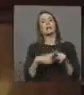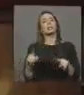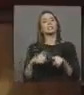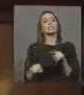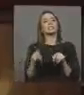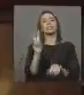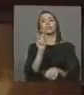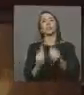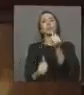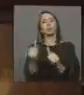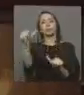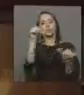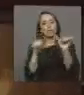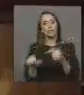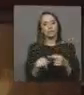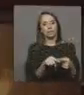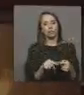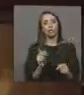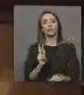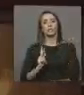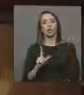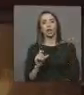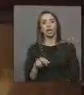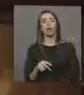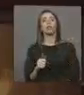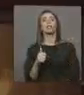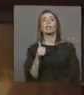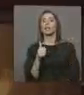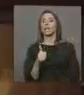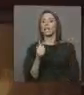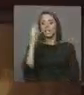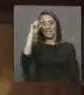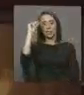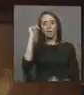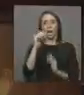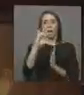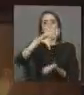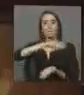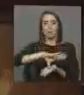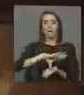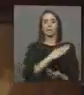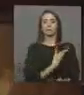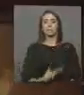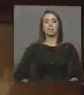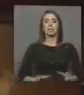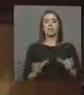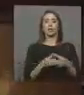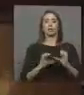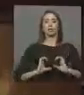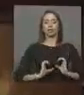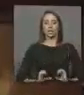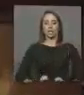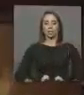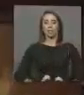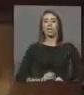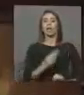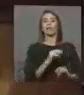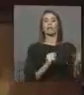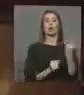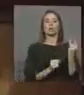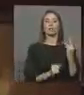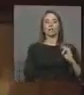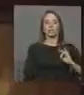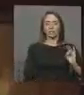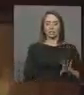ciencias sociales, don Nicolás León, director ejecutivo de la Idea País, el presidente de la Comisión de Ética de la Facultad de Ciencias Sociales de la Universidad